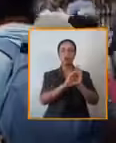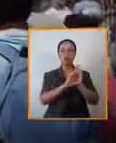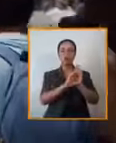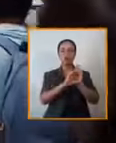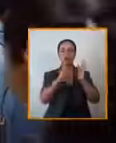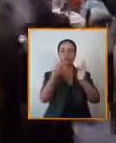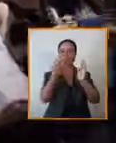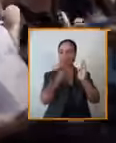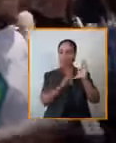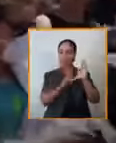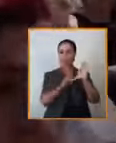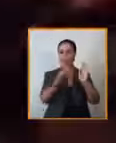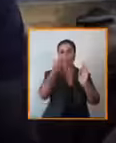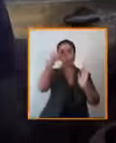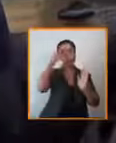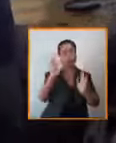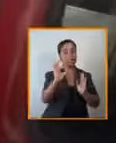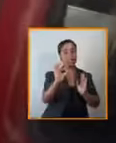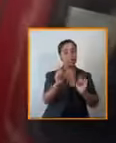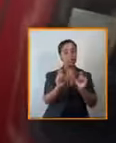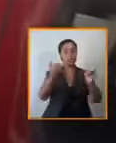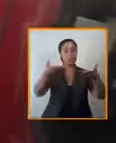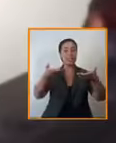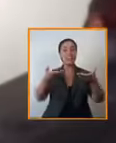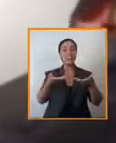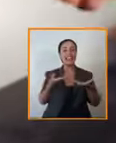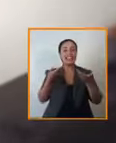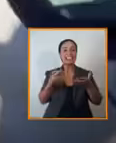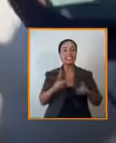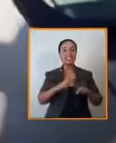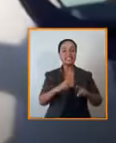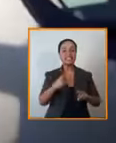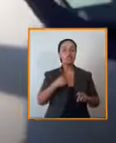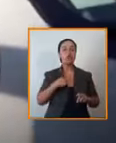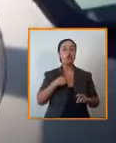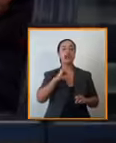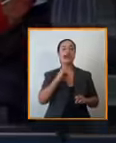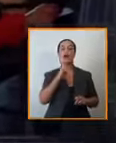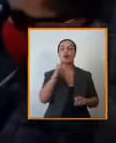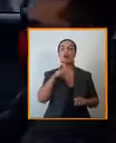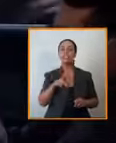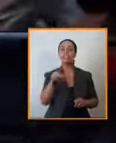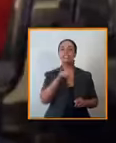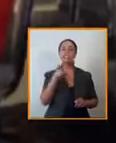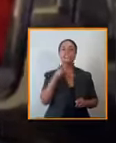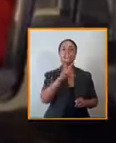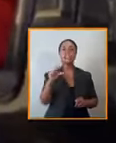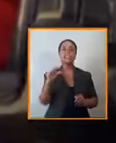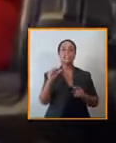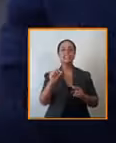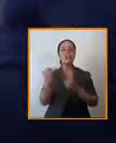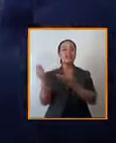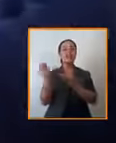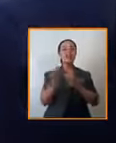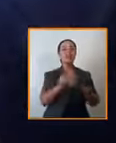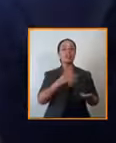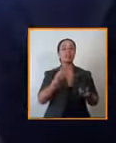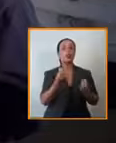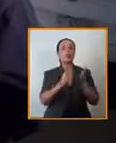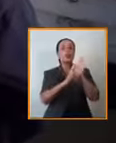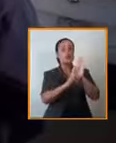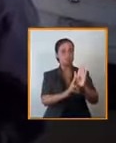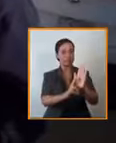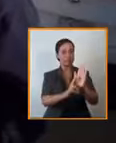Tenemos una constitución a la vista, pero que nadie nos entregará ya hecha. Soy Agustín Esquella y los invito